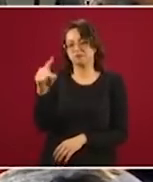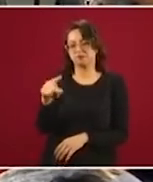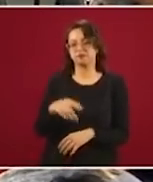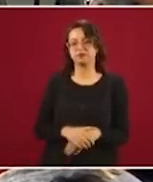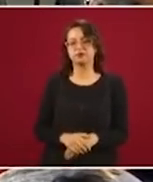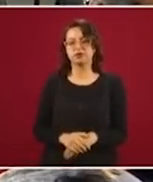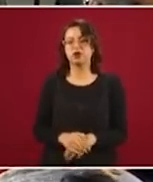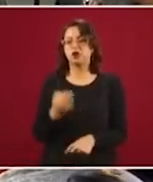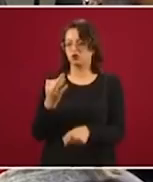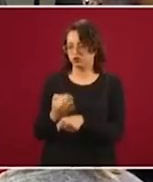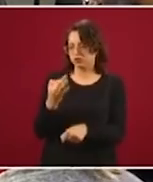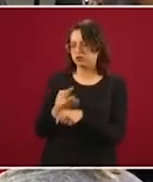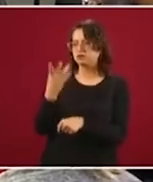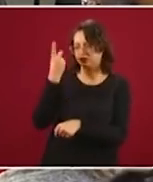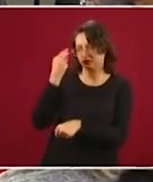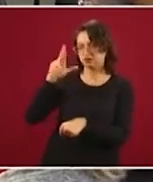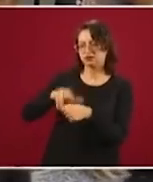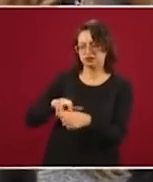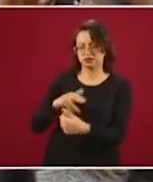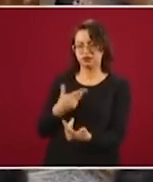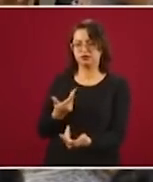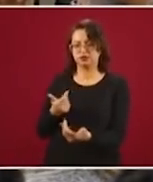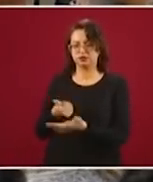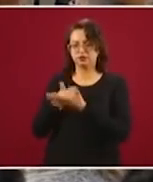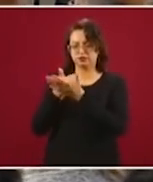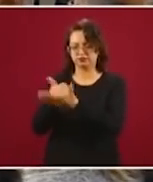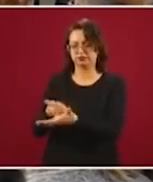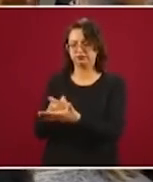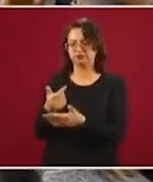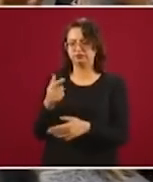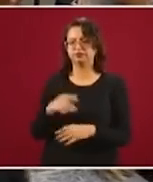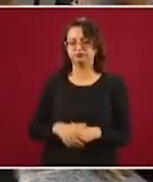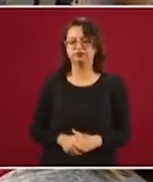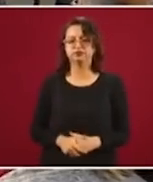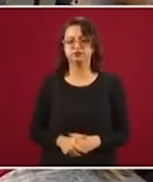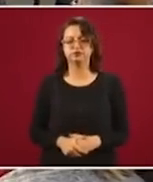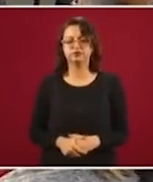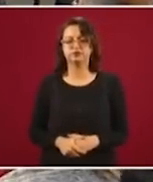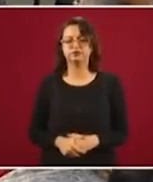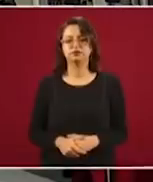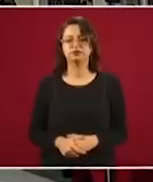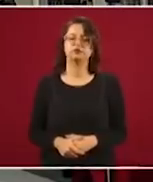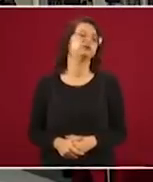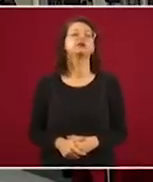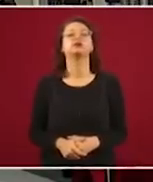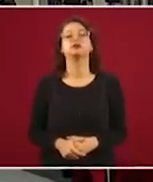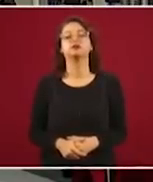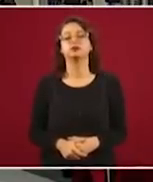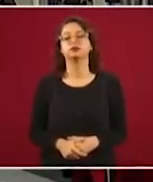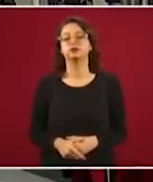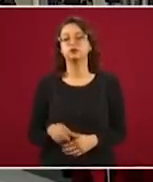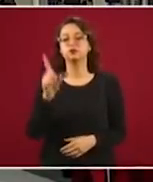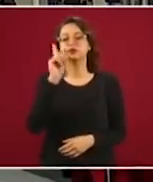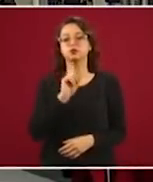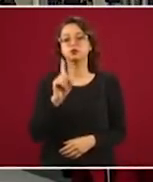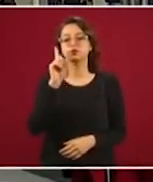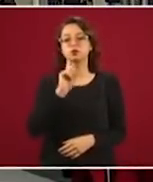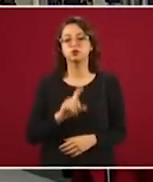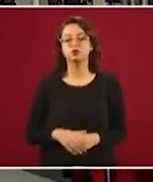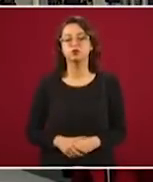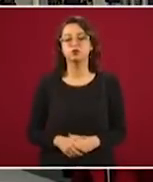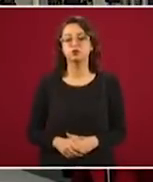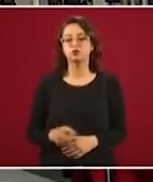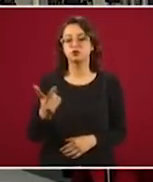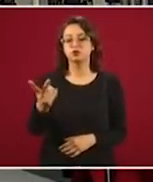gracias. Te atiende gracias. En cuanto a los datos, a la demanda, sí, a los datos. Tengo los datos. Muchas gracias. Mujer, las